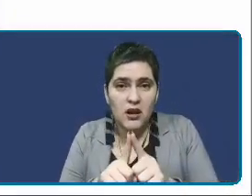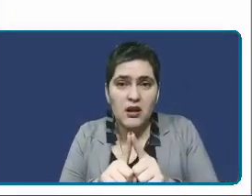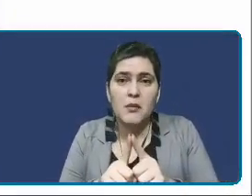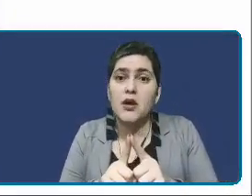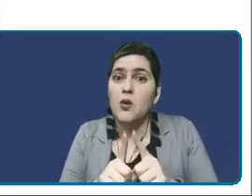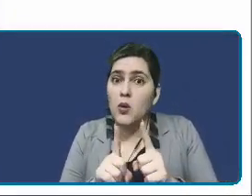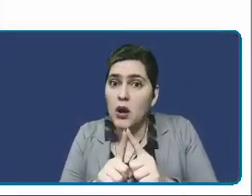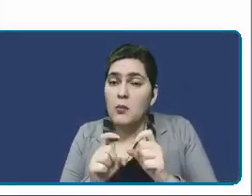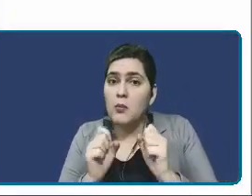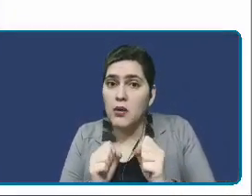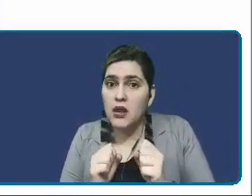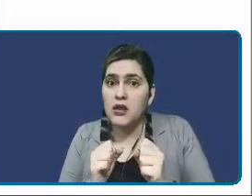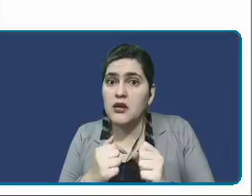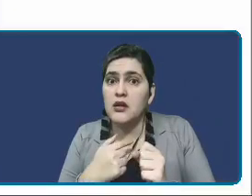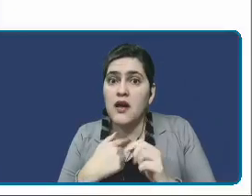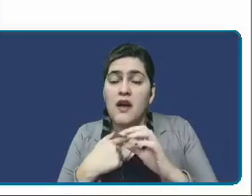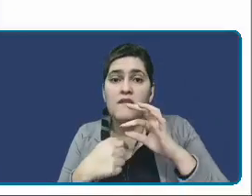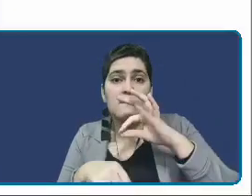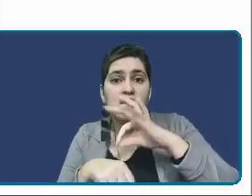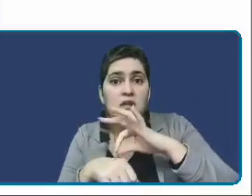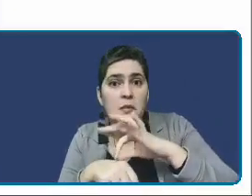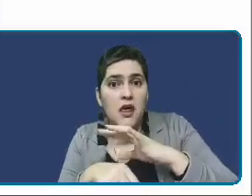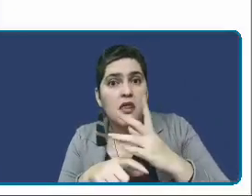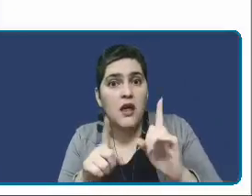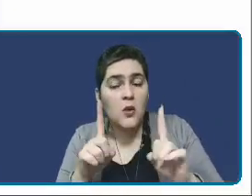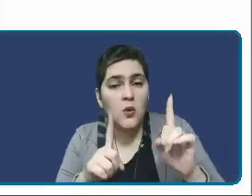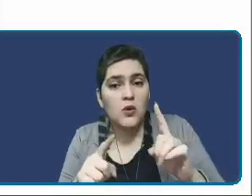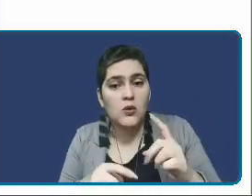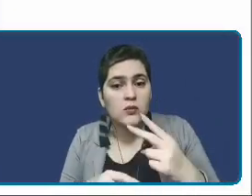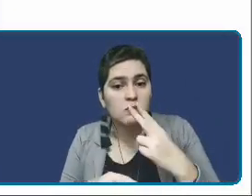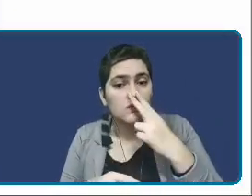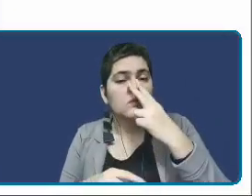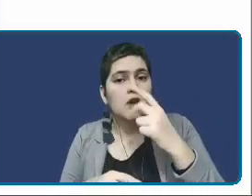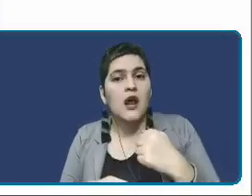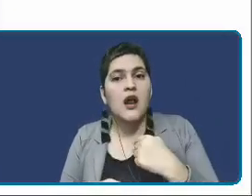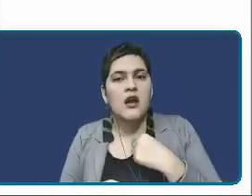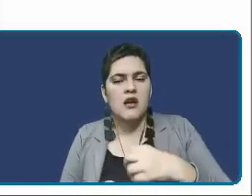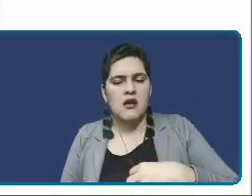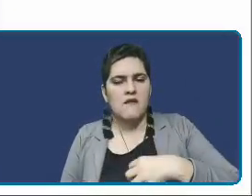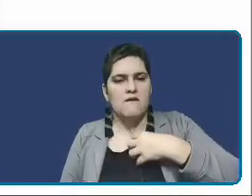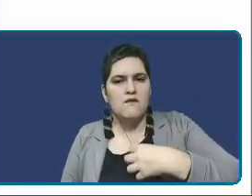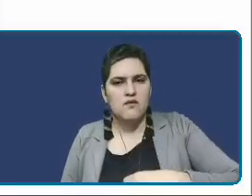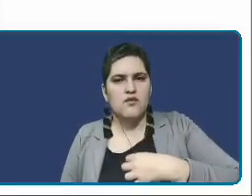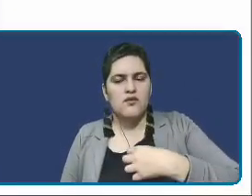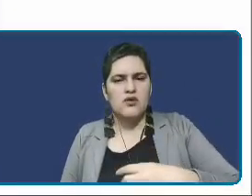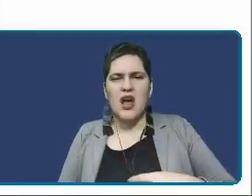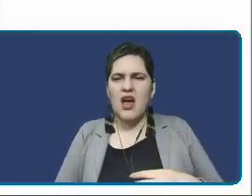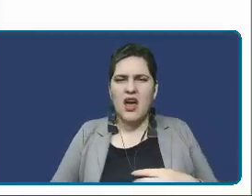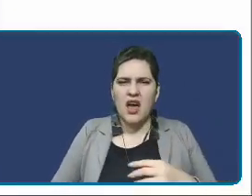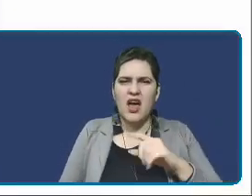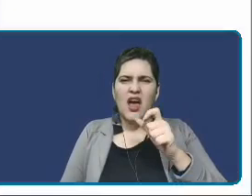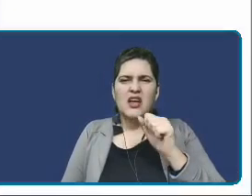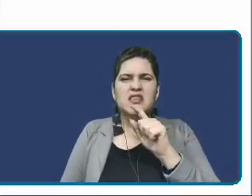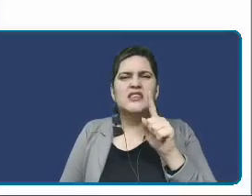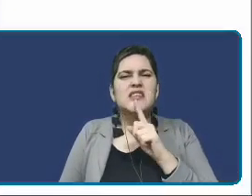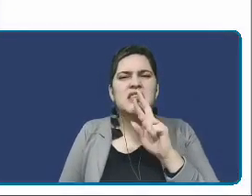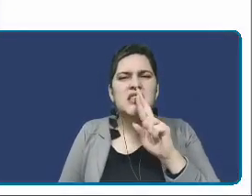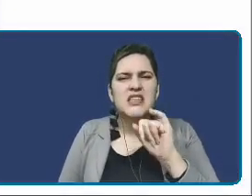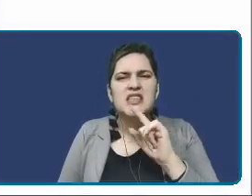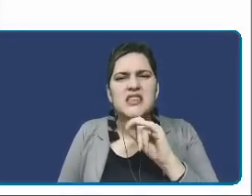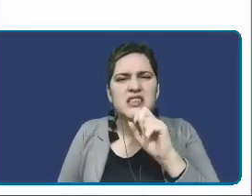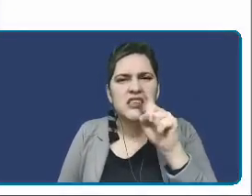patológica asociada. Puedo tener también una esofagitis, puedo tener un reflujo, puedo tener gastritis, puedo tener intolerancia a la lactosa, como